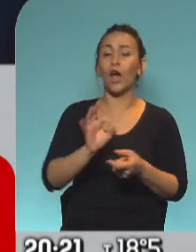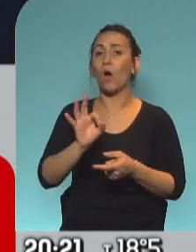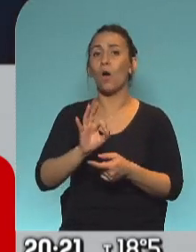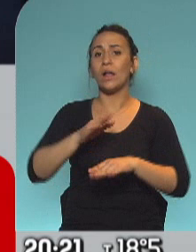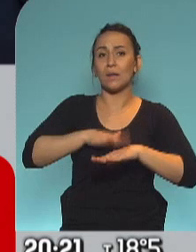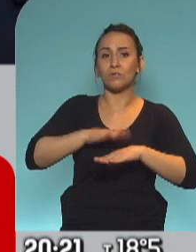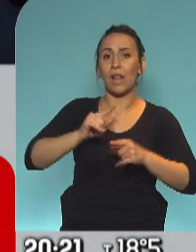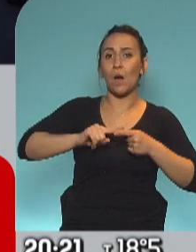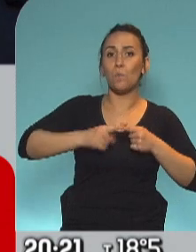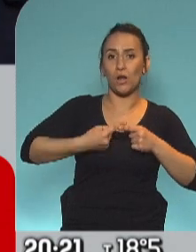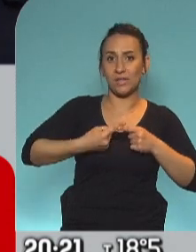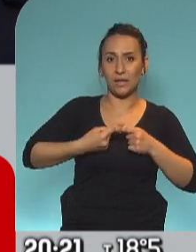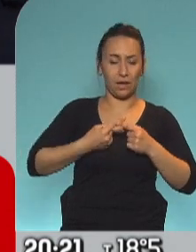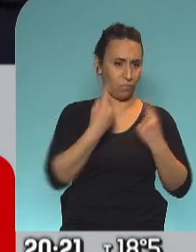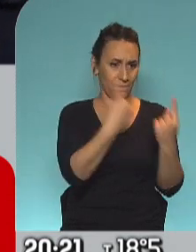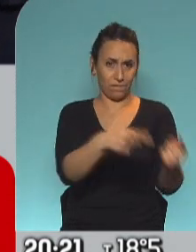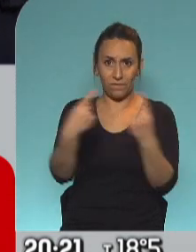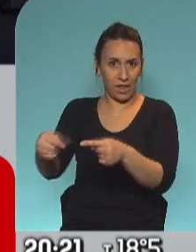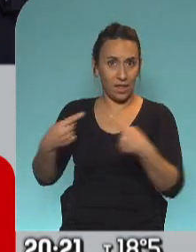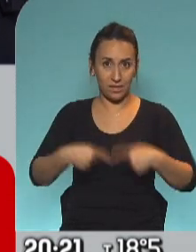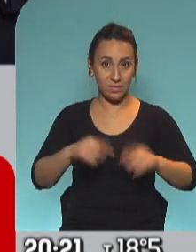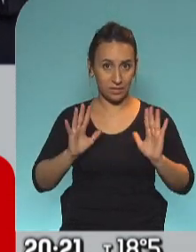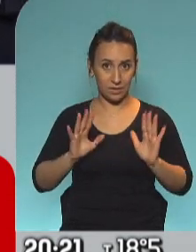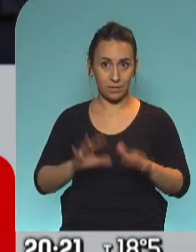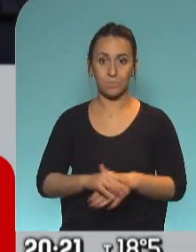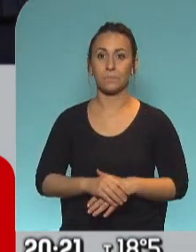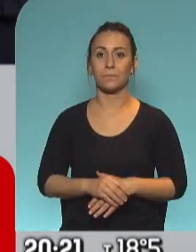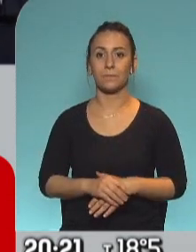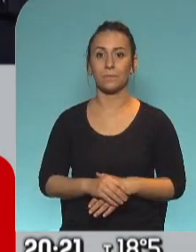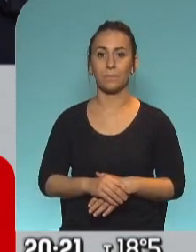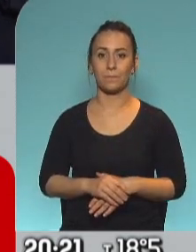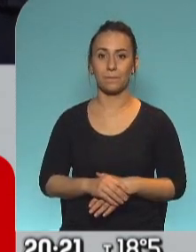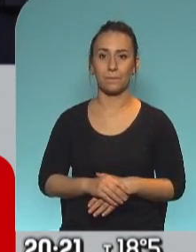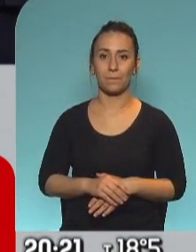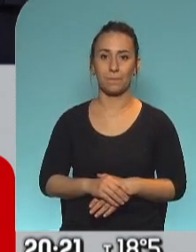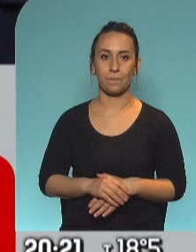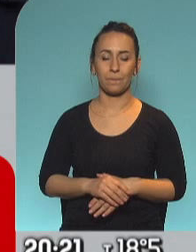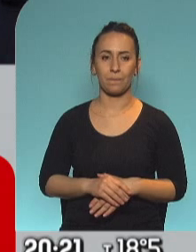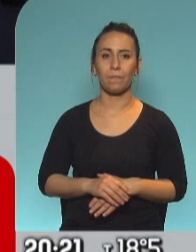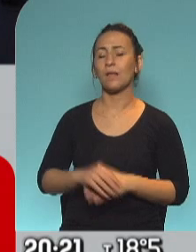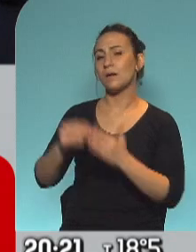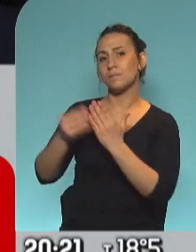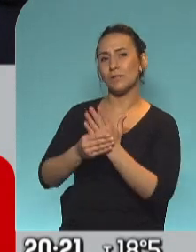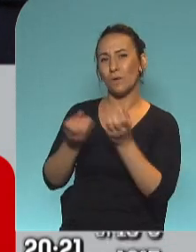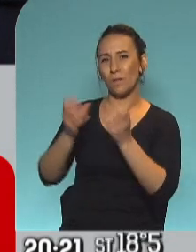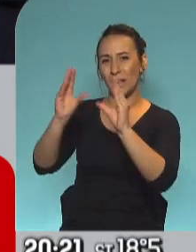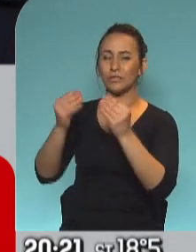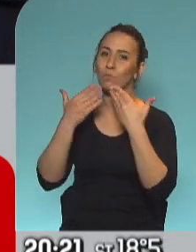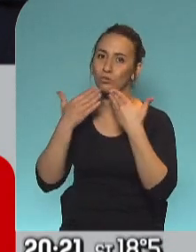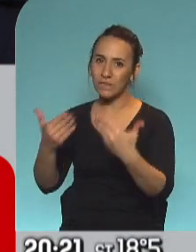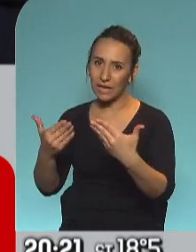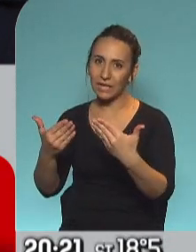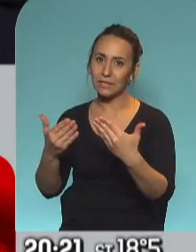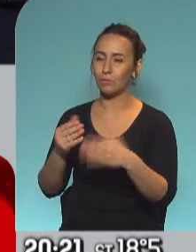uno pudiese ameritar de base a una consideración de tipo política. Ministro, buenas noches y gracias por